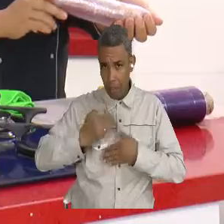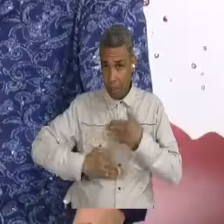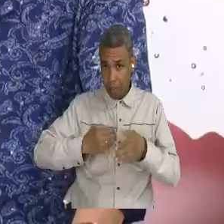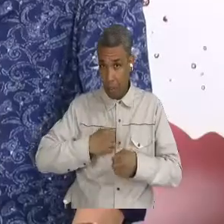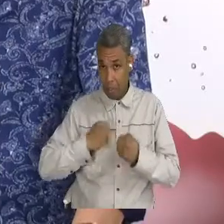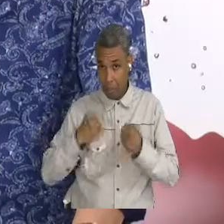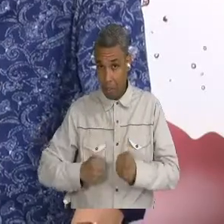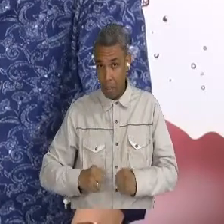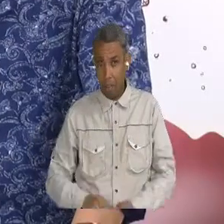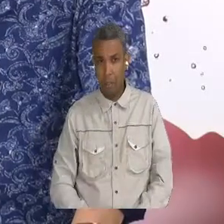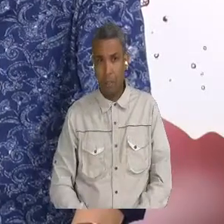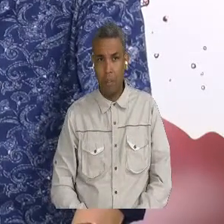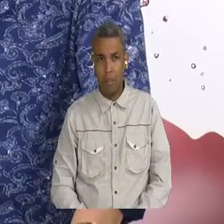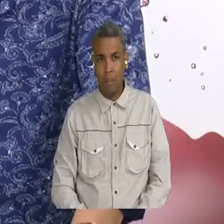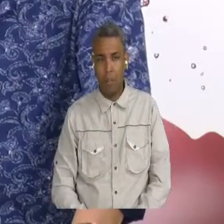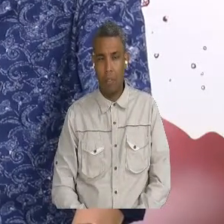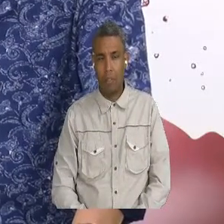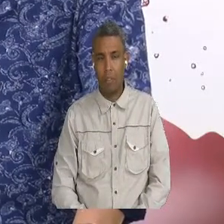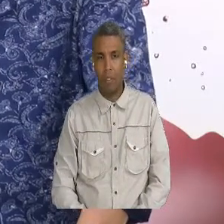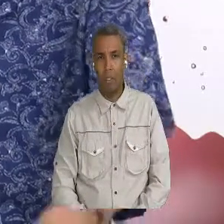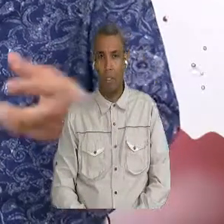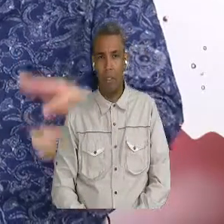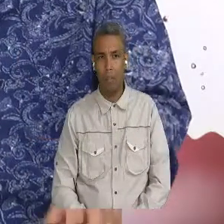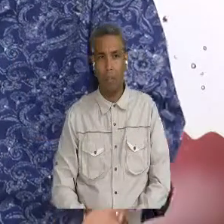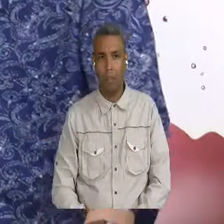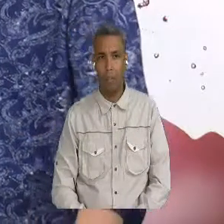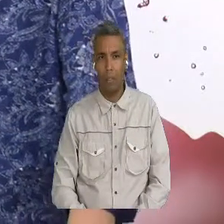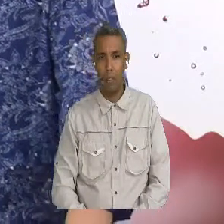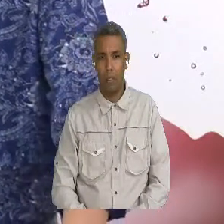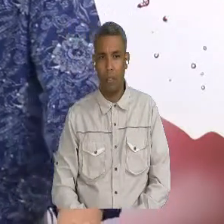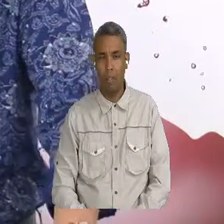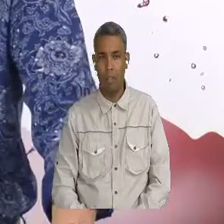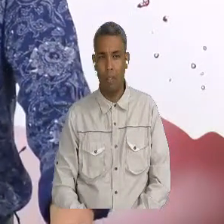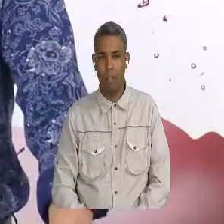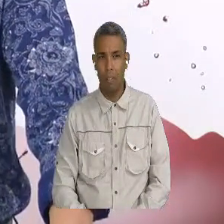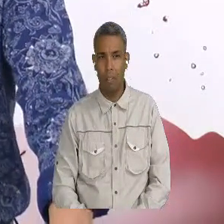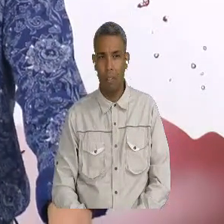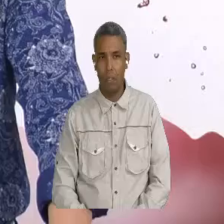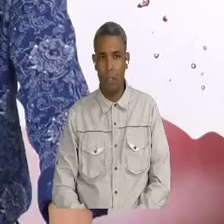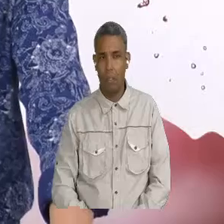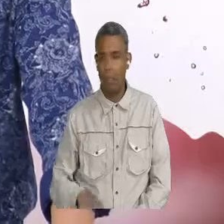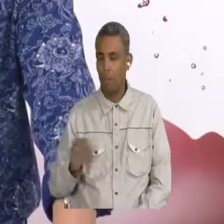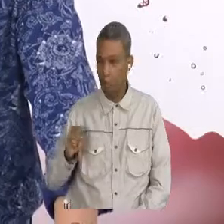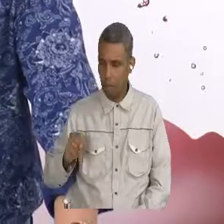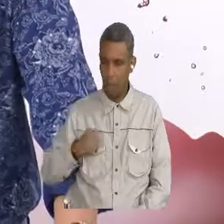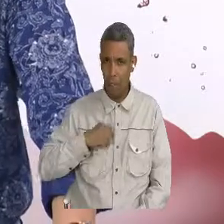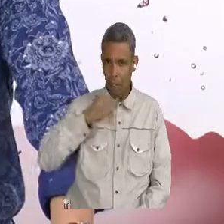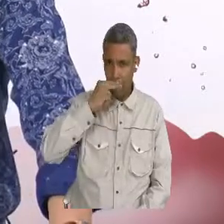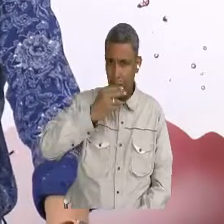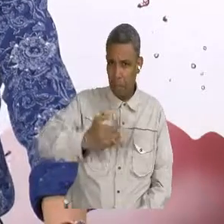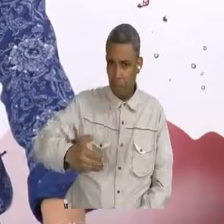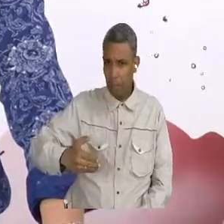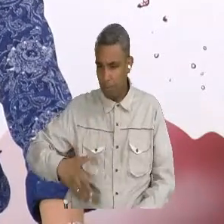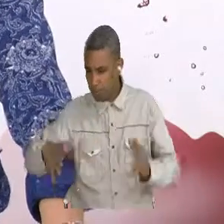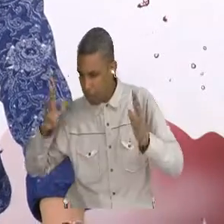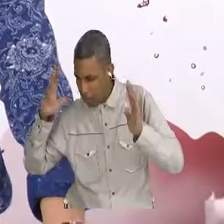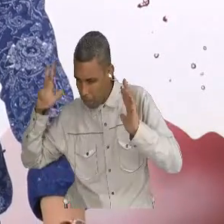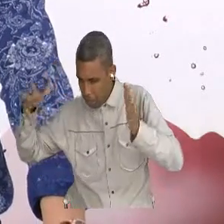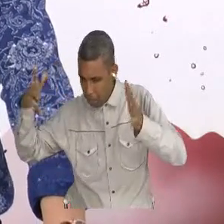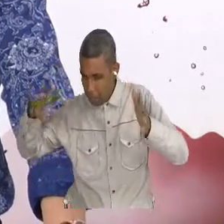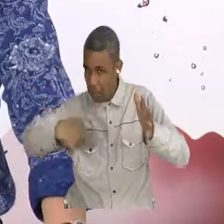muy delicioso que estamos ya degustando en todos los escenarios donde nos presentamos, donde ellos van a